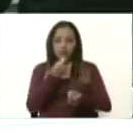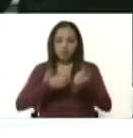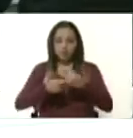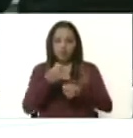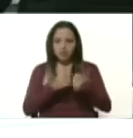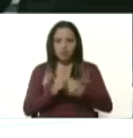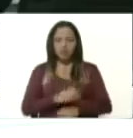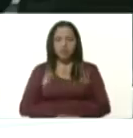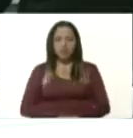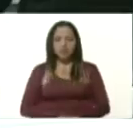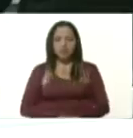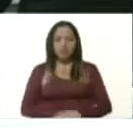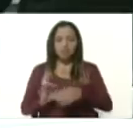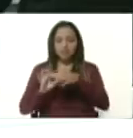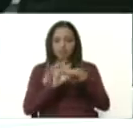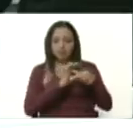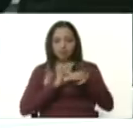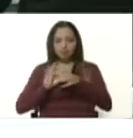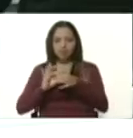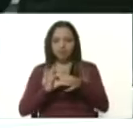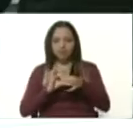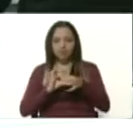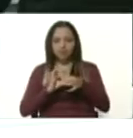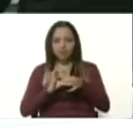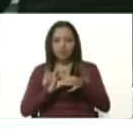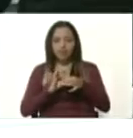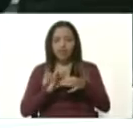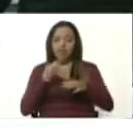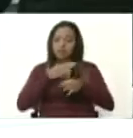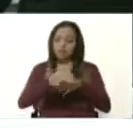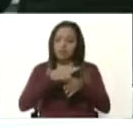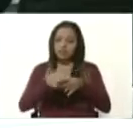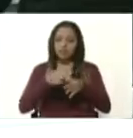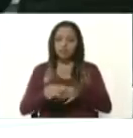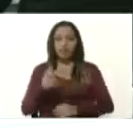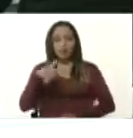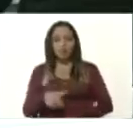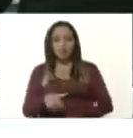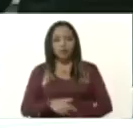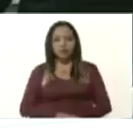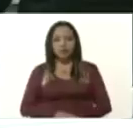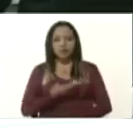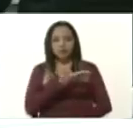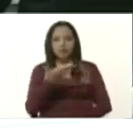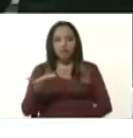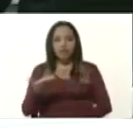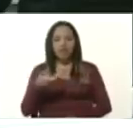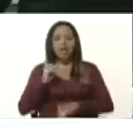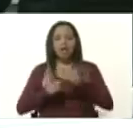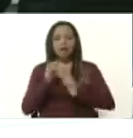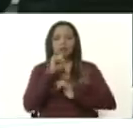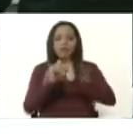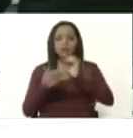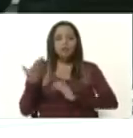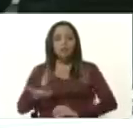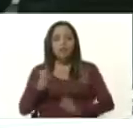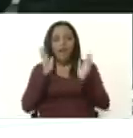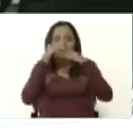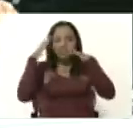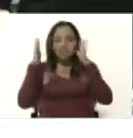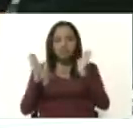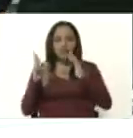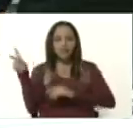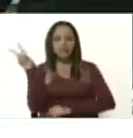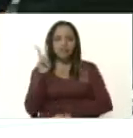de la transabilidad del Petro. Y hoy vamos a dar varios pasos muy importantes. Atención